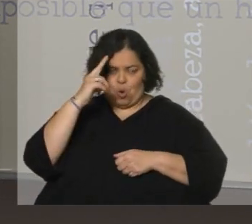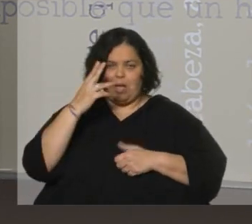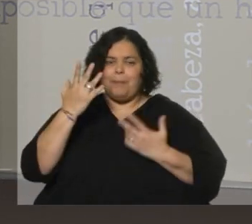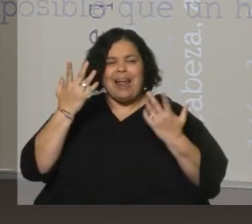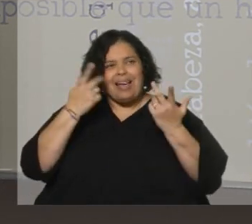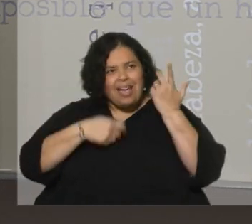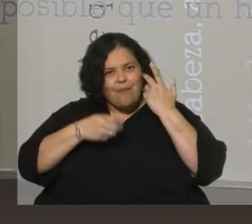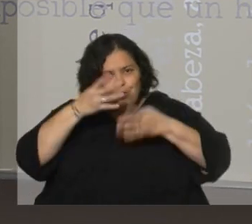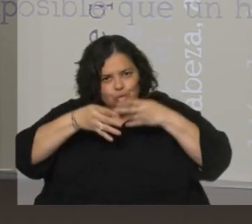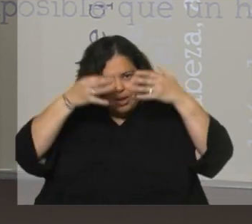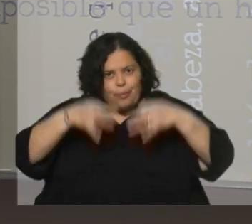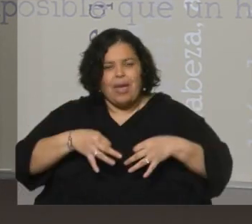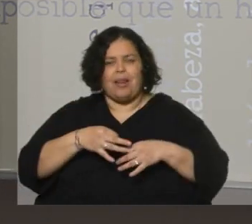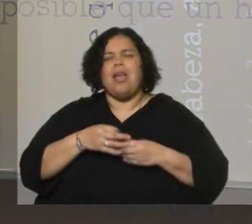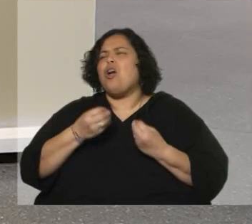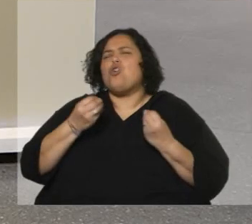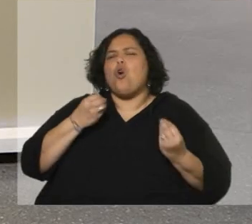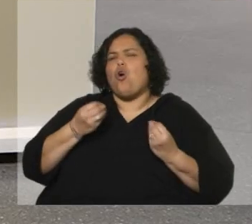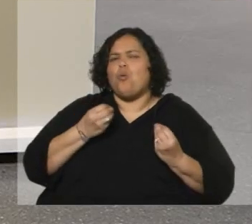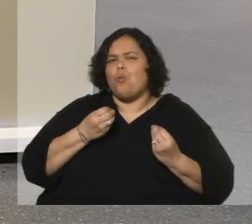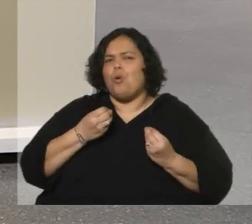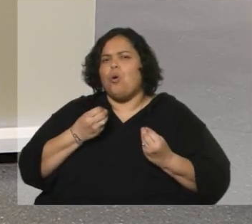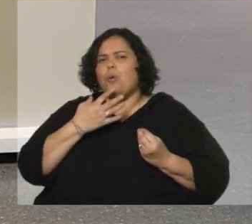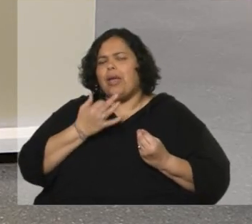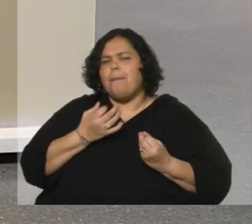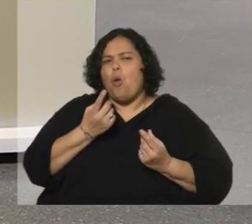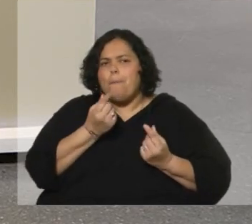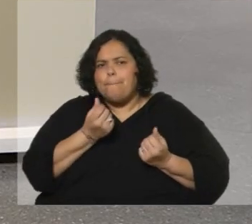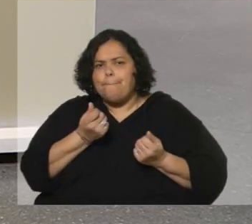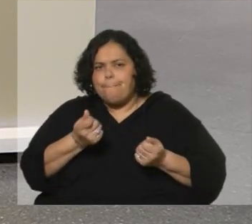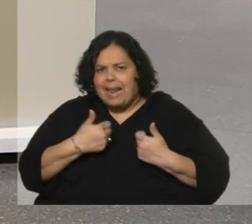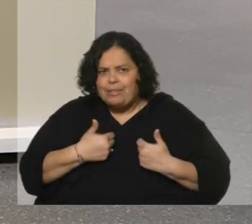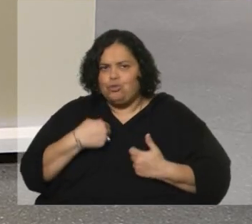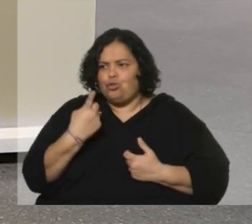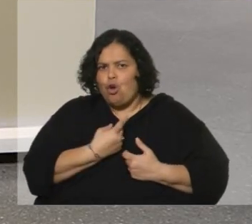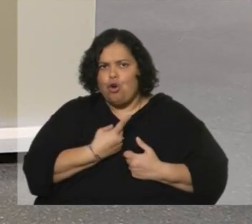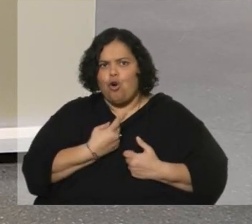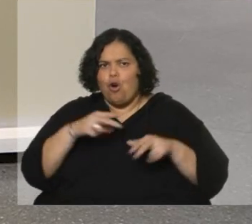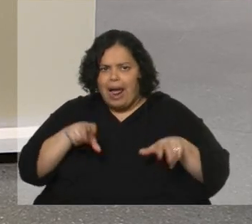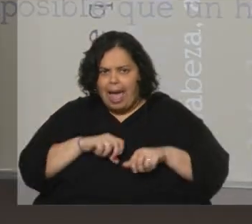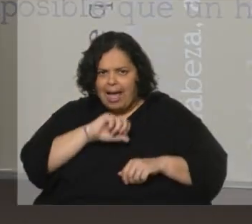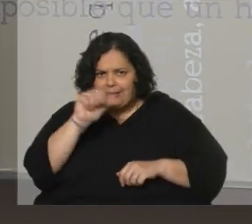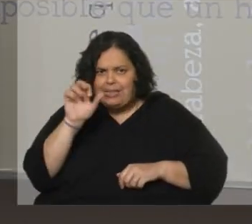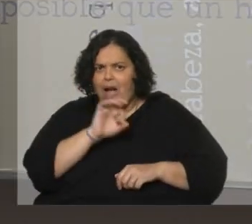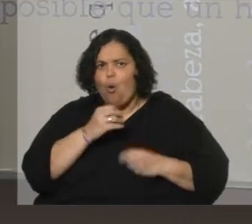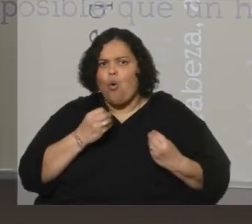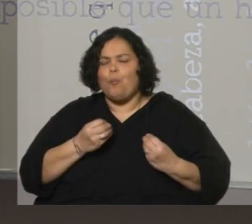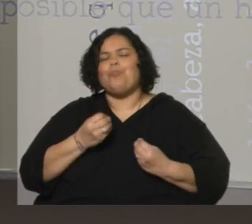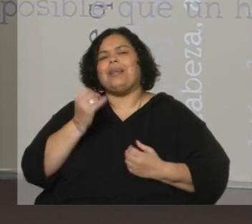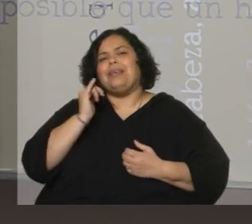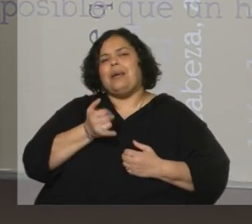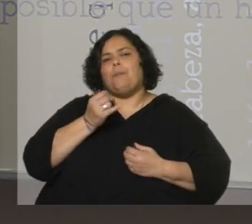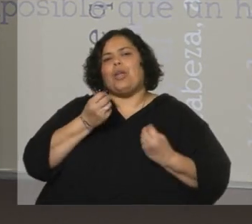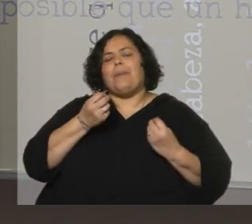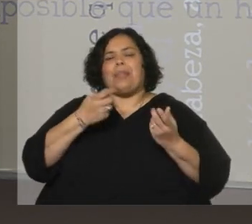bien el mercado en qué sentido en los precios por ejemplo que recibirían ustedes claro los precios y o sea el mercado digamos de la Hacienda se genera en